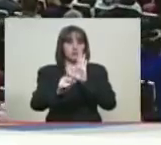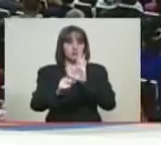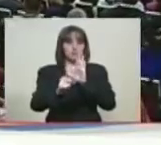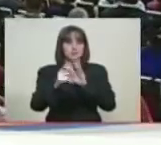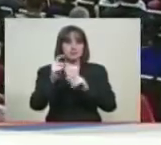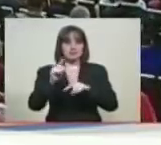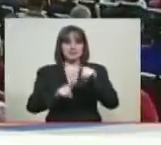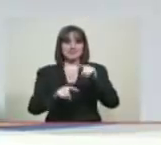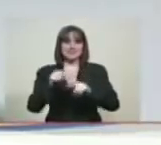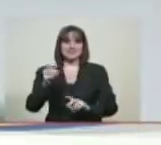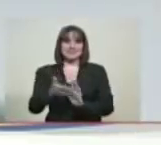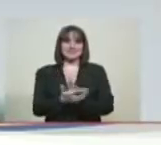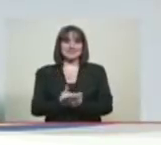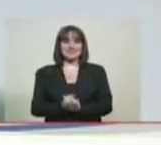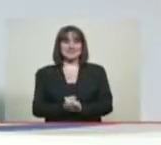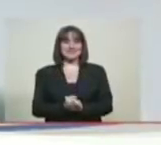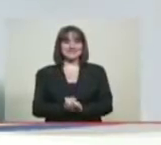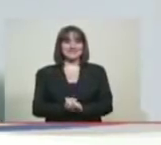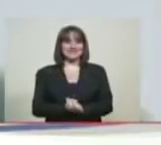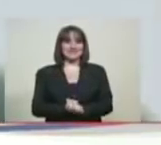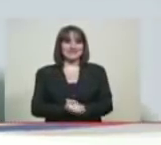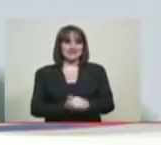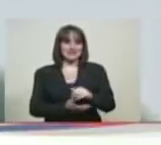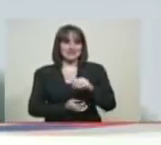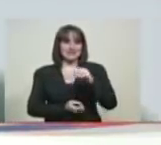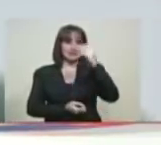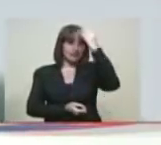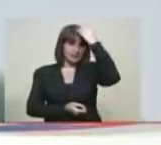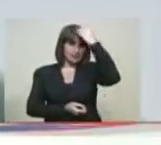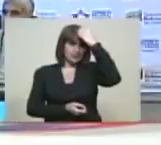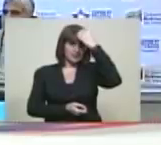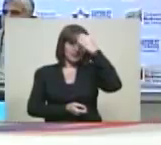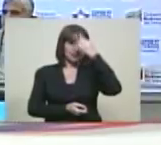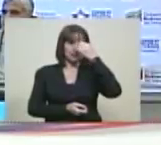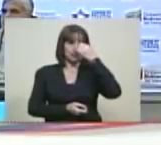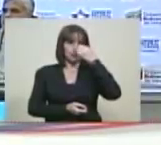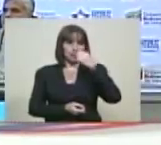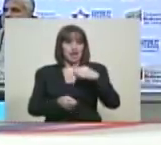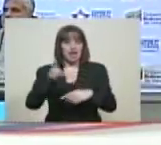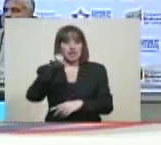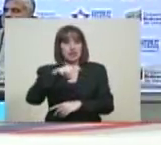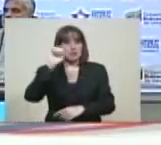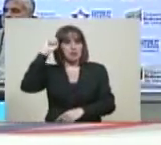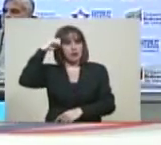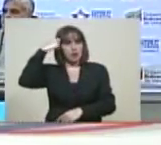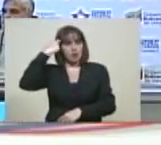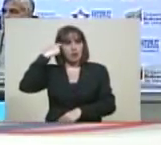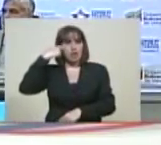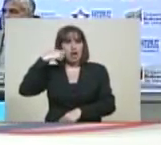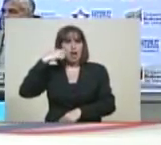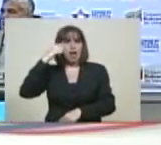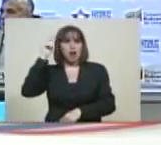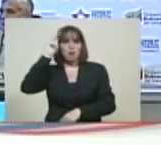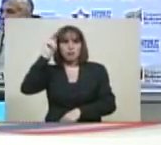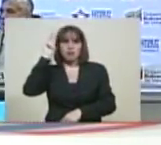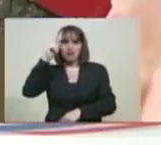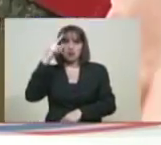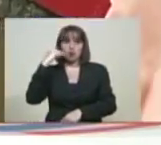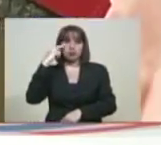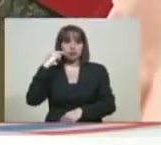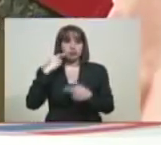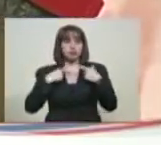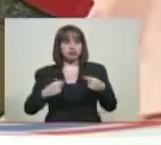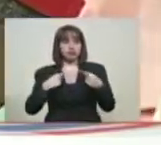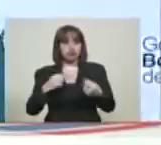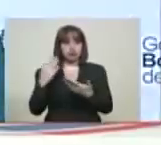coordinación de gobierno bastante esto recuerda al profesor aristóbulo iztúris redactor de y los artículos